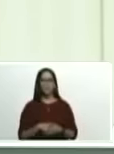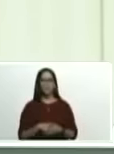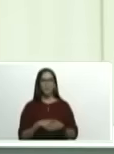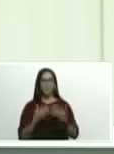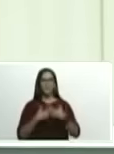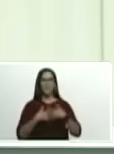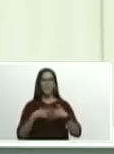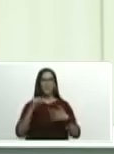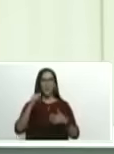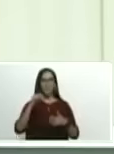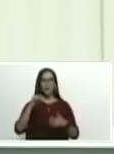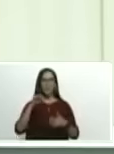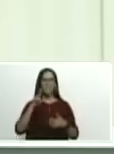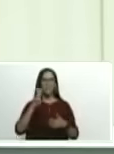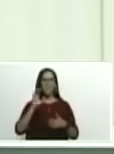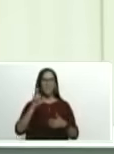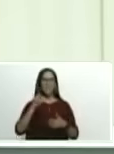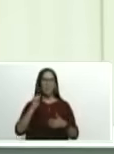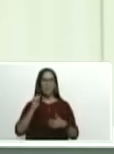planta Maribelca.